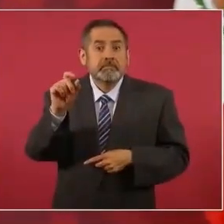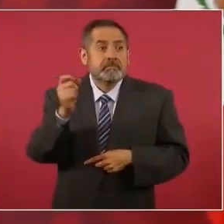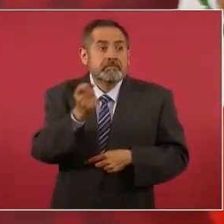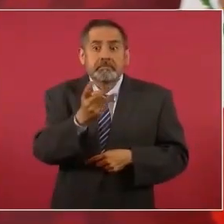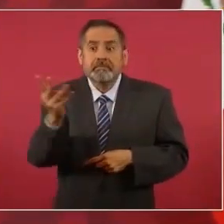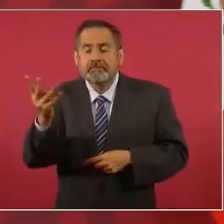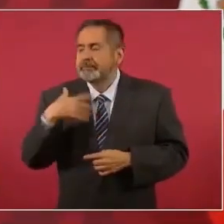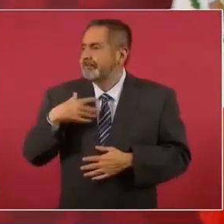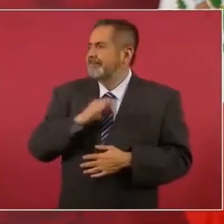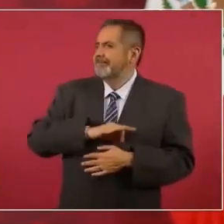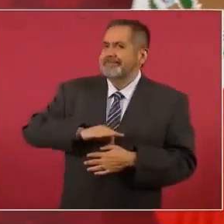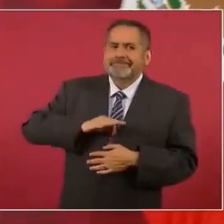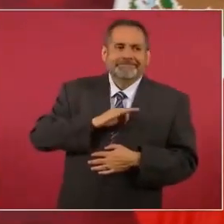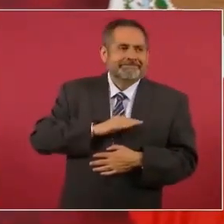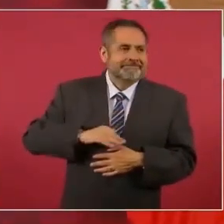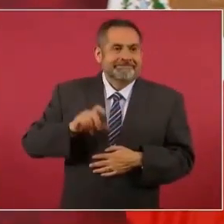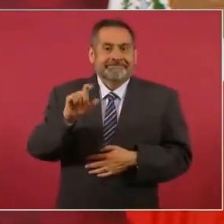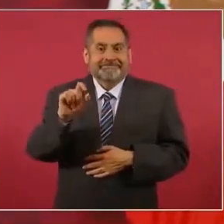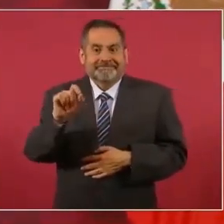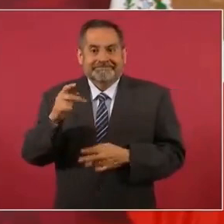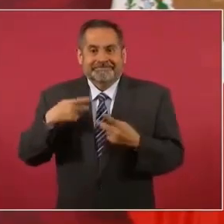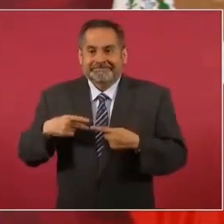feliz, feliz.